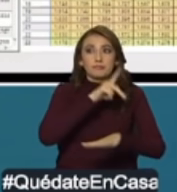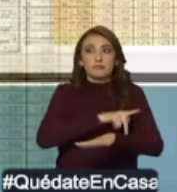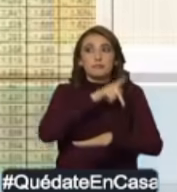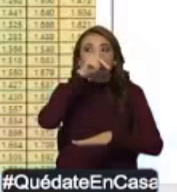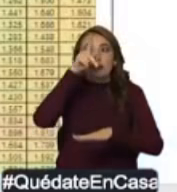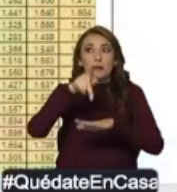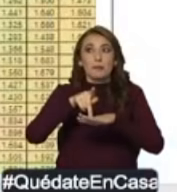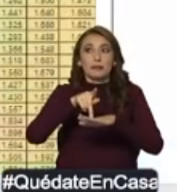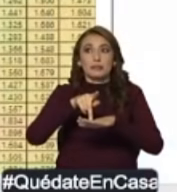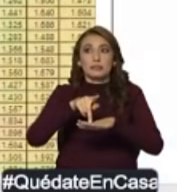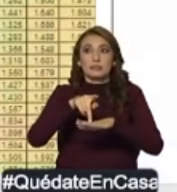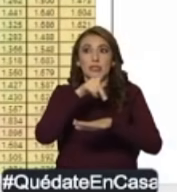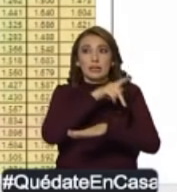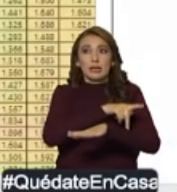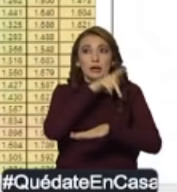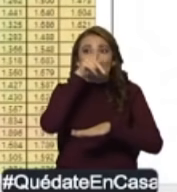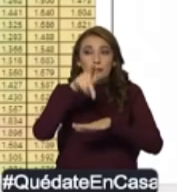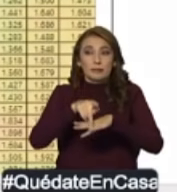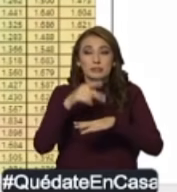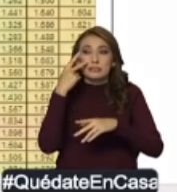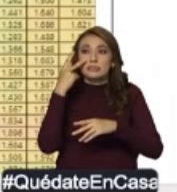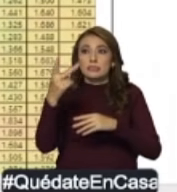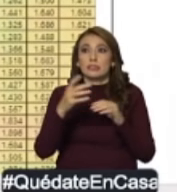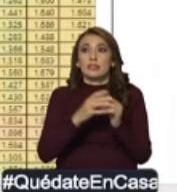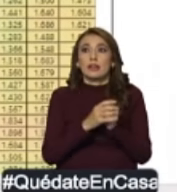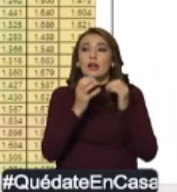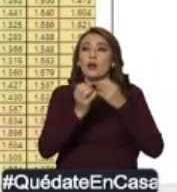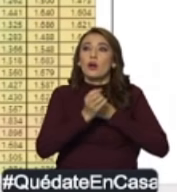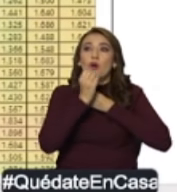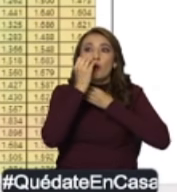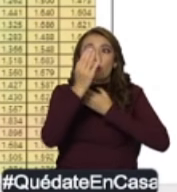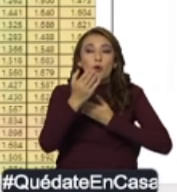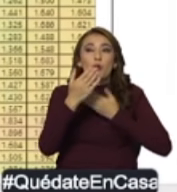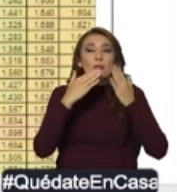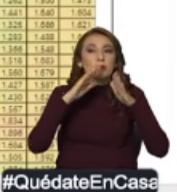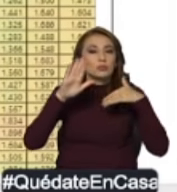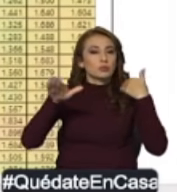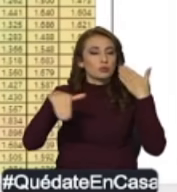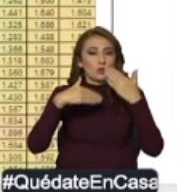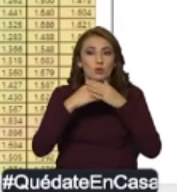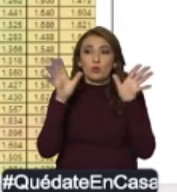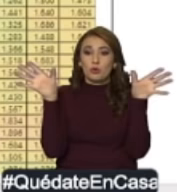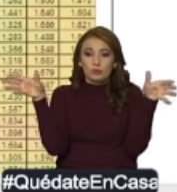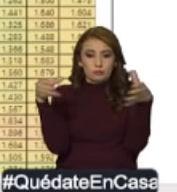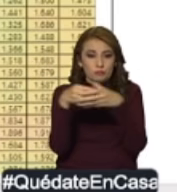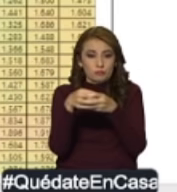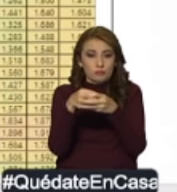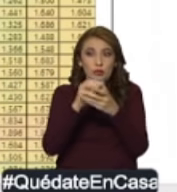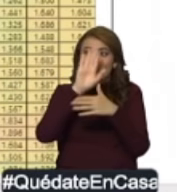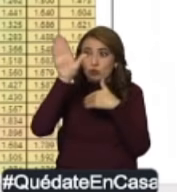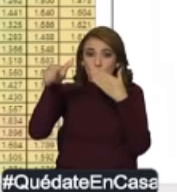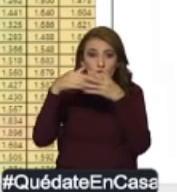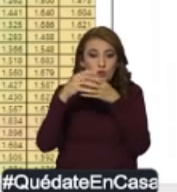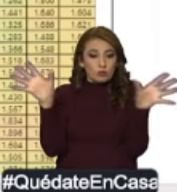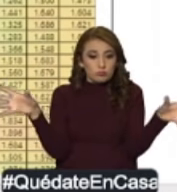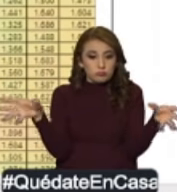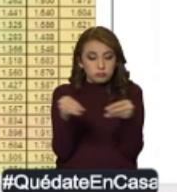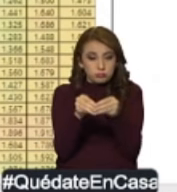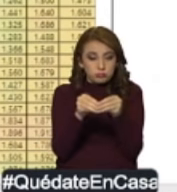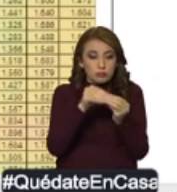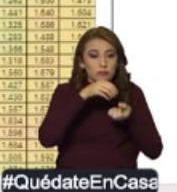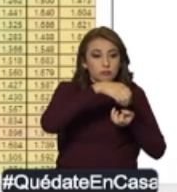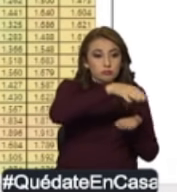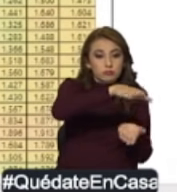tiempo. Esto tenemos, como lo decía la ministra, esta información es para que tengan absolutamente todos los COEs cantonales y todos los alcaldes